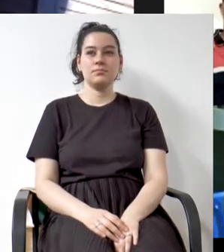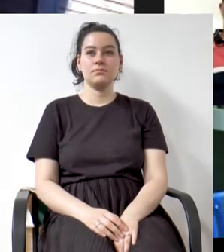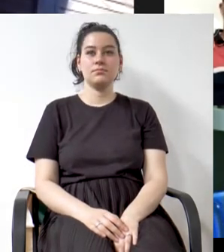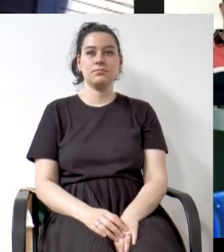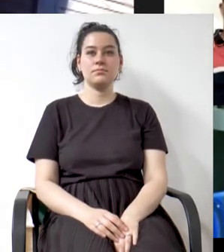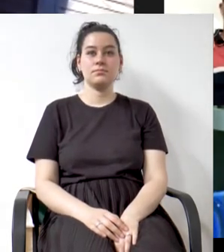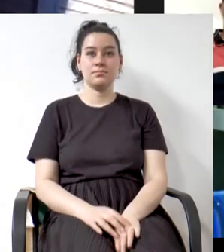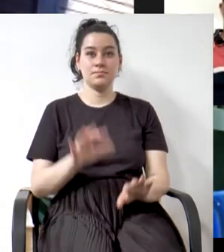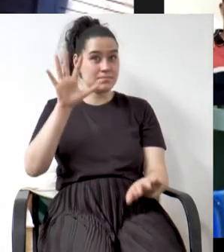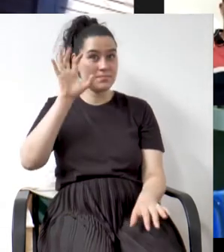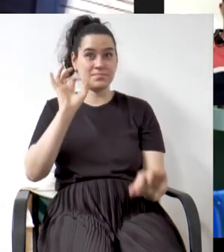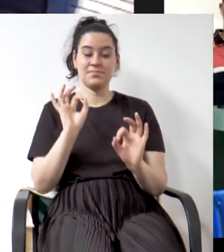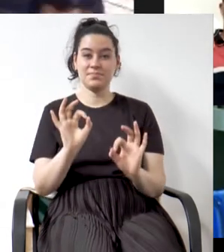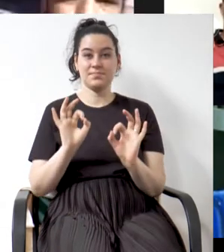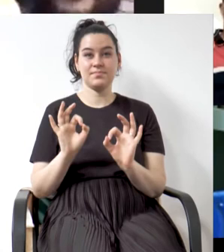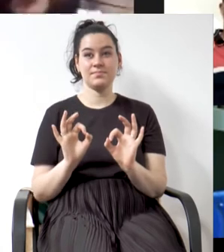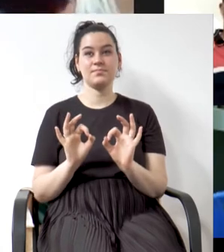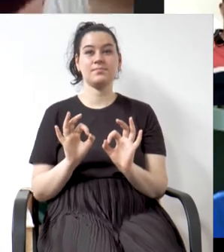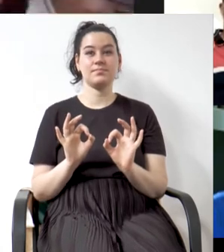A ver ahora, ¿se escucha bien?